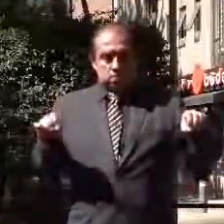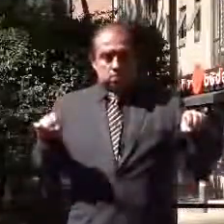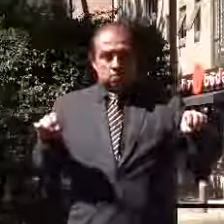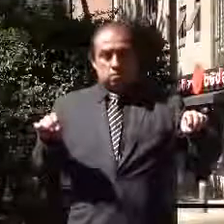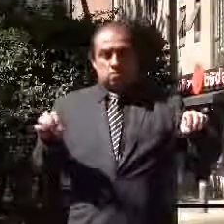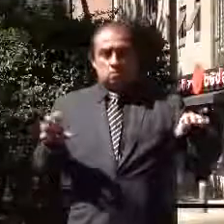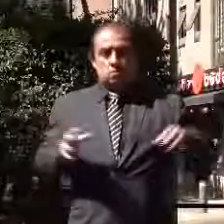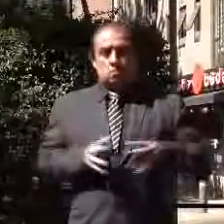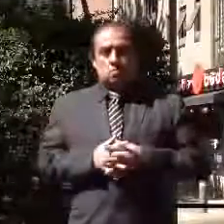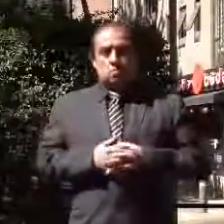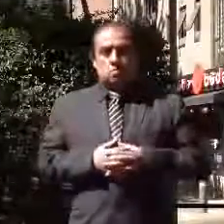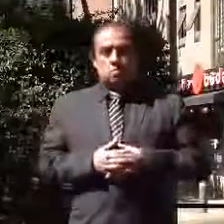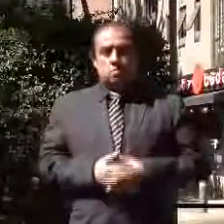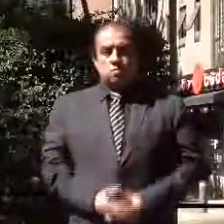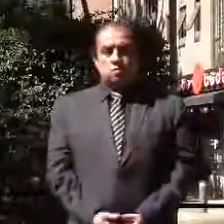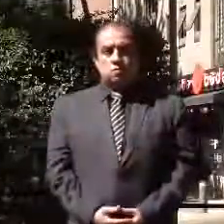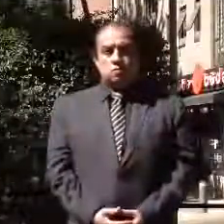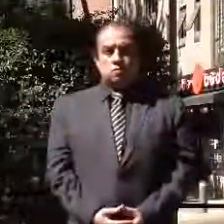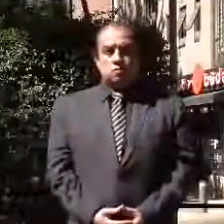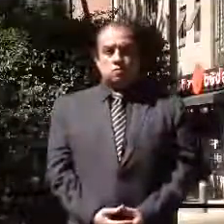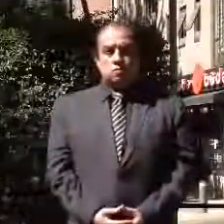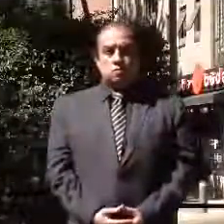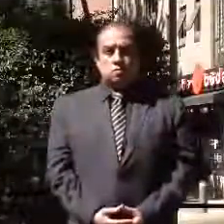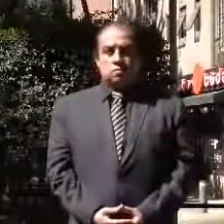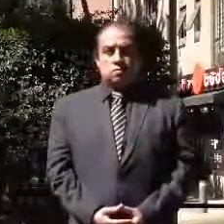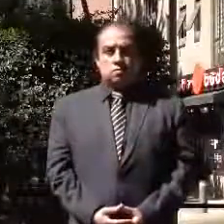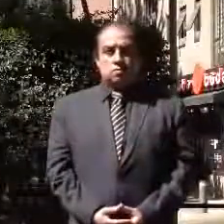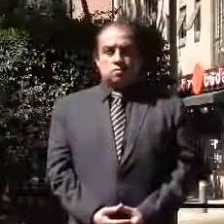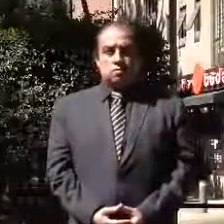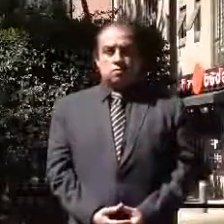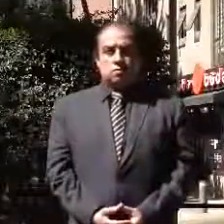¿Cómo estamos? ¿Qué ande?